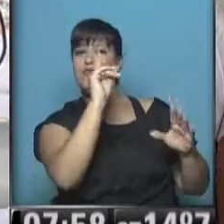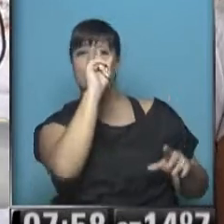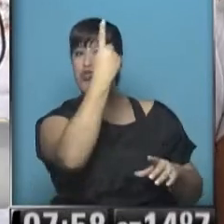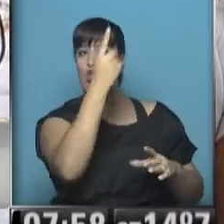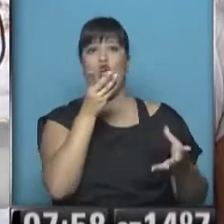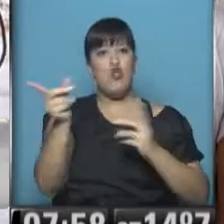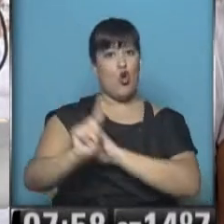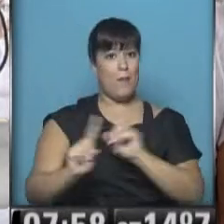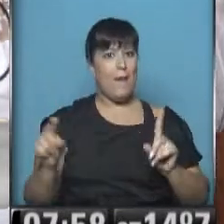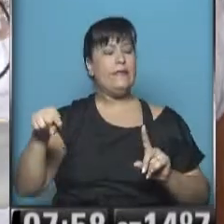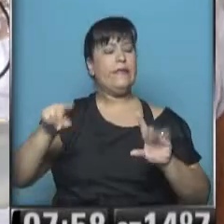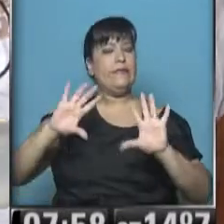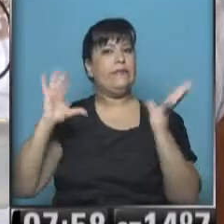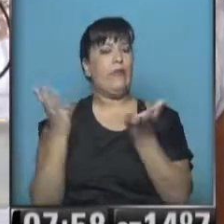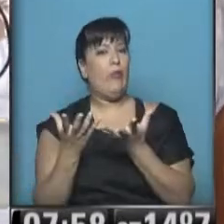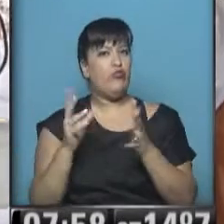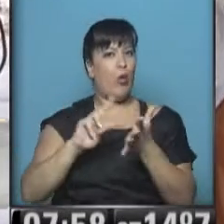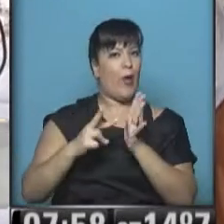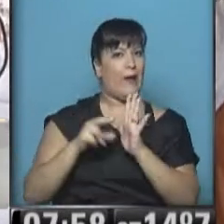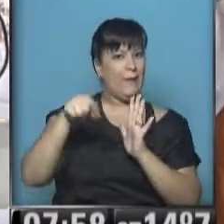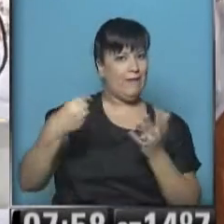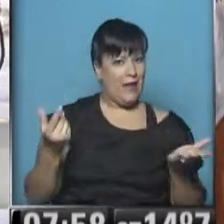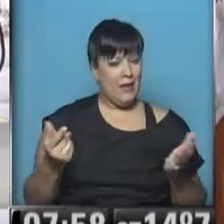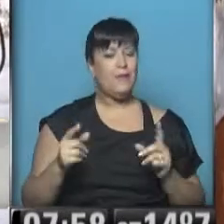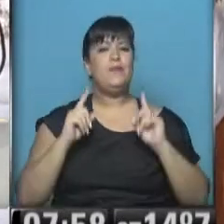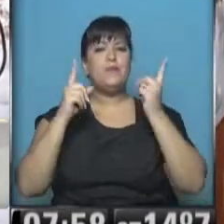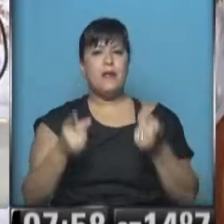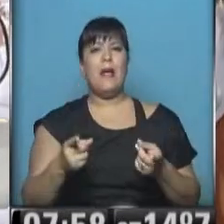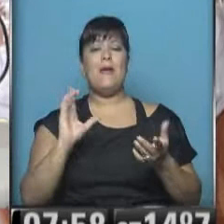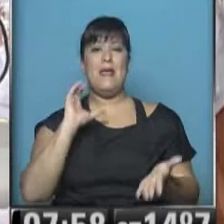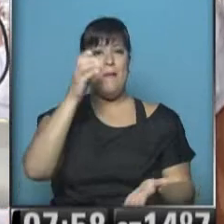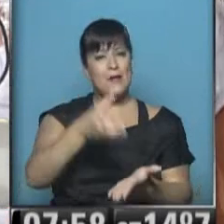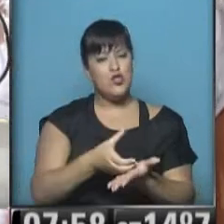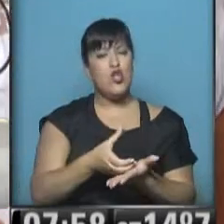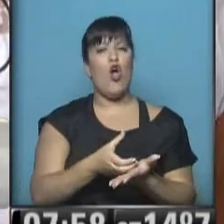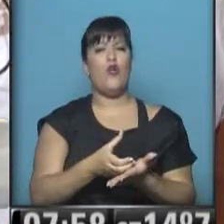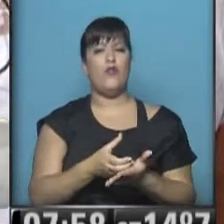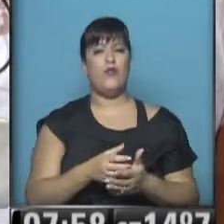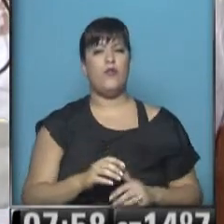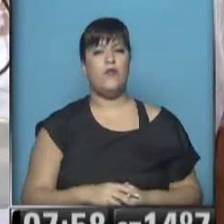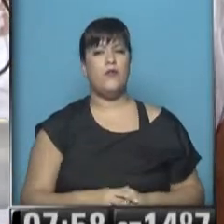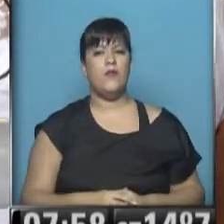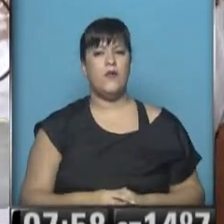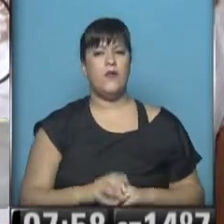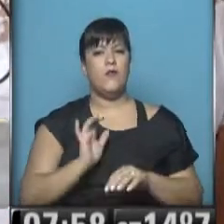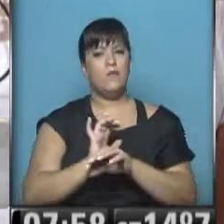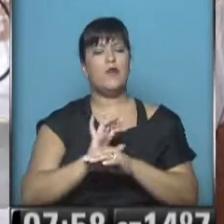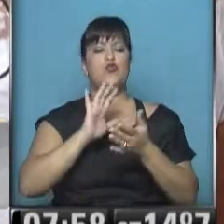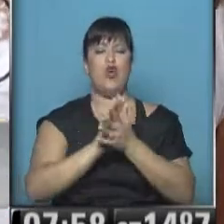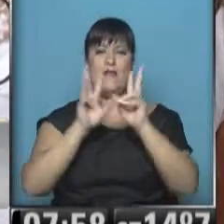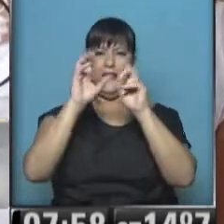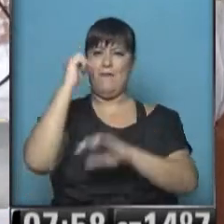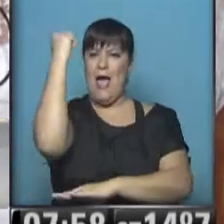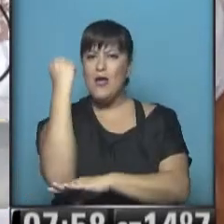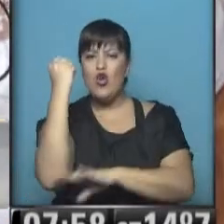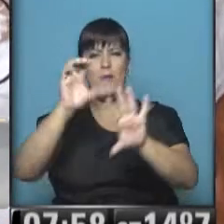está este movimiento y esta inversión también se puede tomar como un guiño teniendo en cuenta la economía a nivel mundial